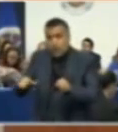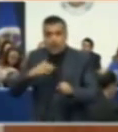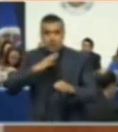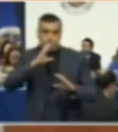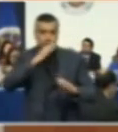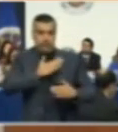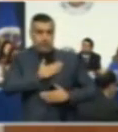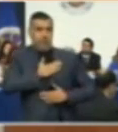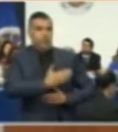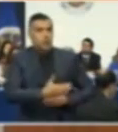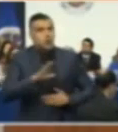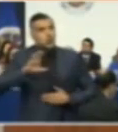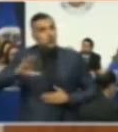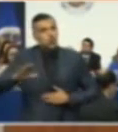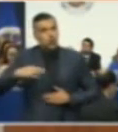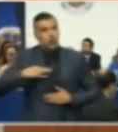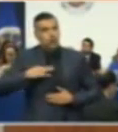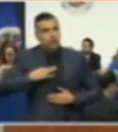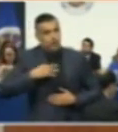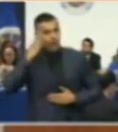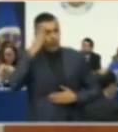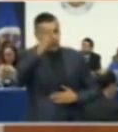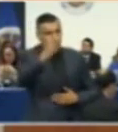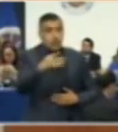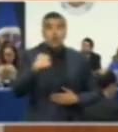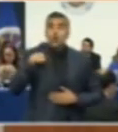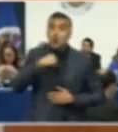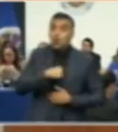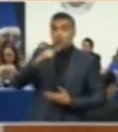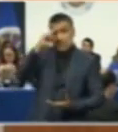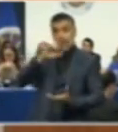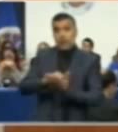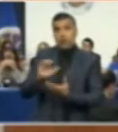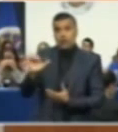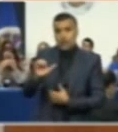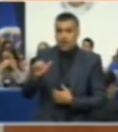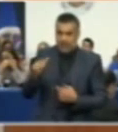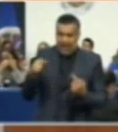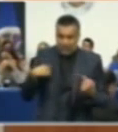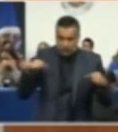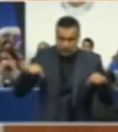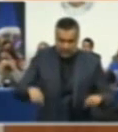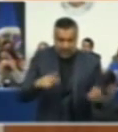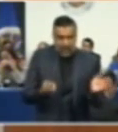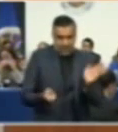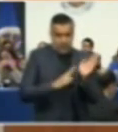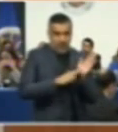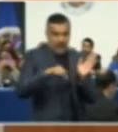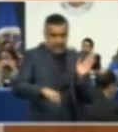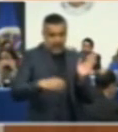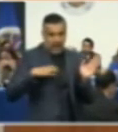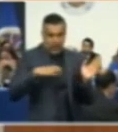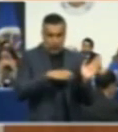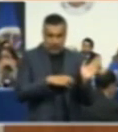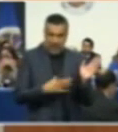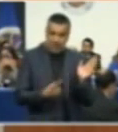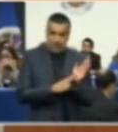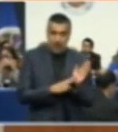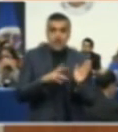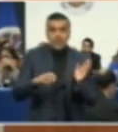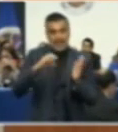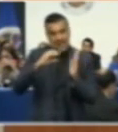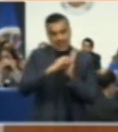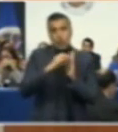su voluntad. Creemos finalmente en esta primera parte, y a eso venimos a firmar aquí a la Comisión, que